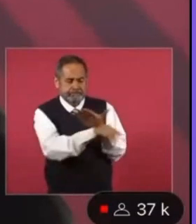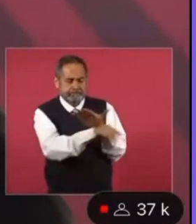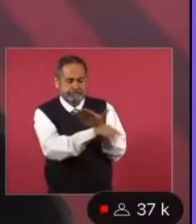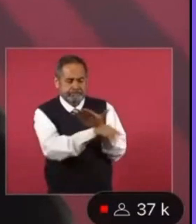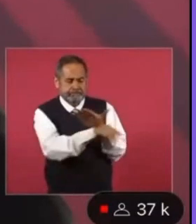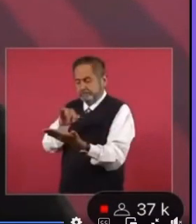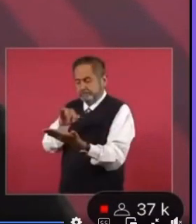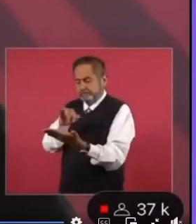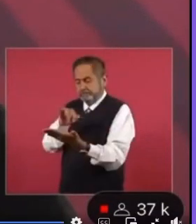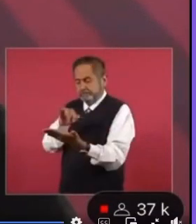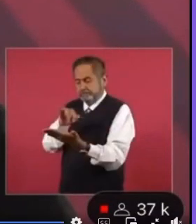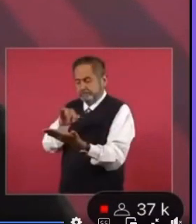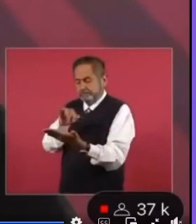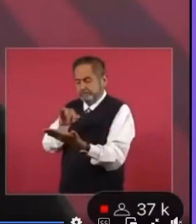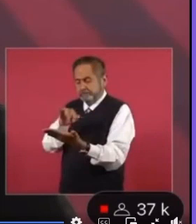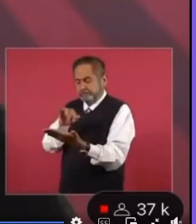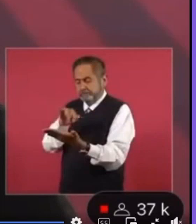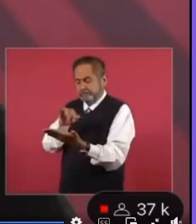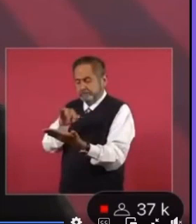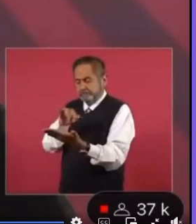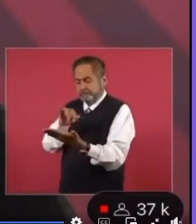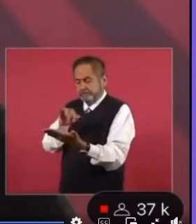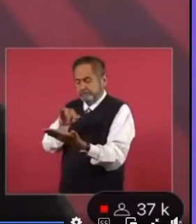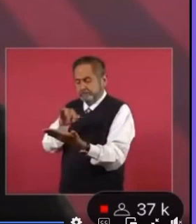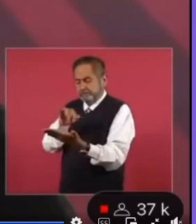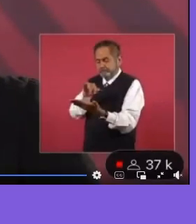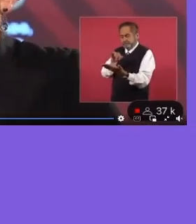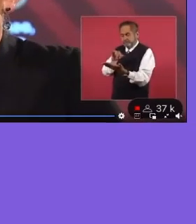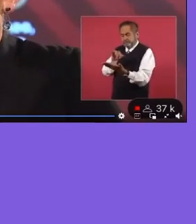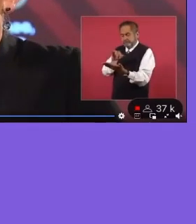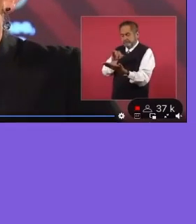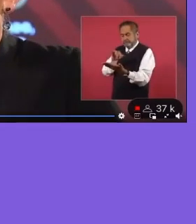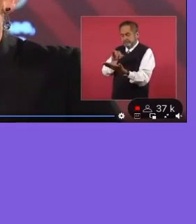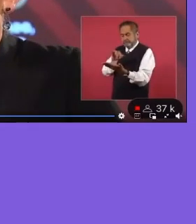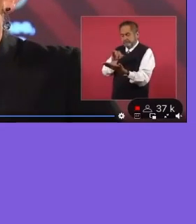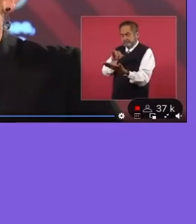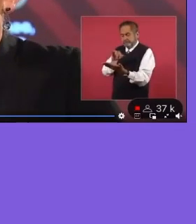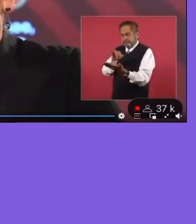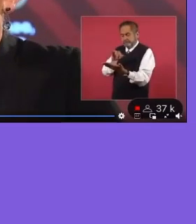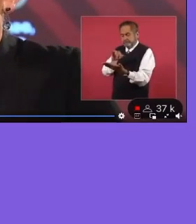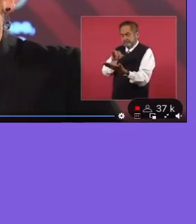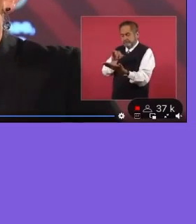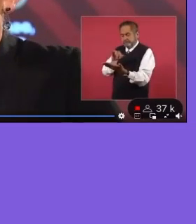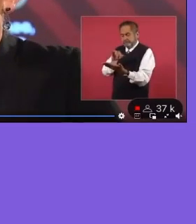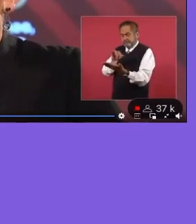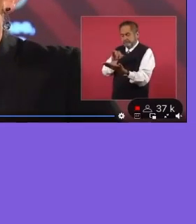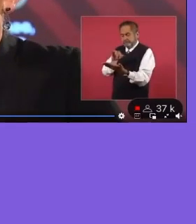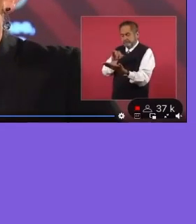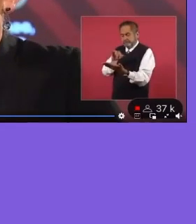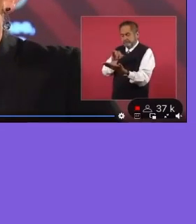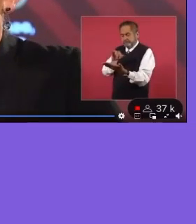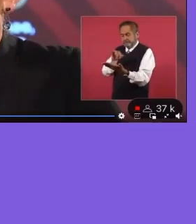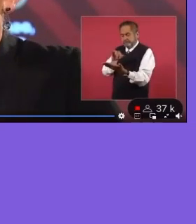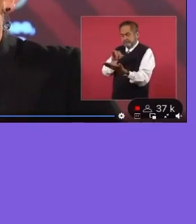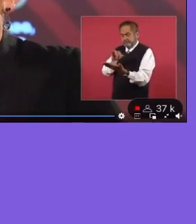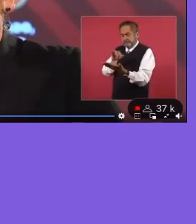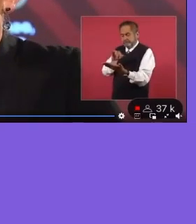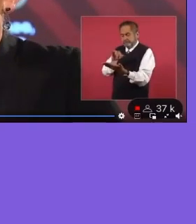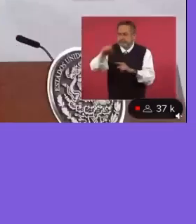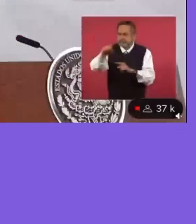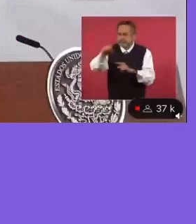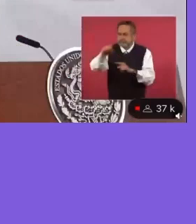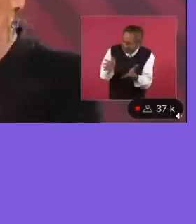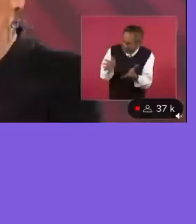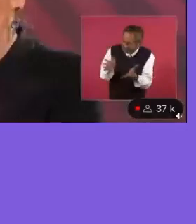vista que ella da sobre la importancia que tienen los libros, no solamente en el aspecto académico, ¿no?